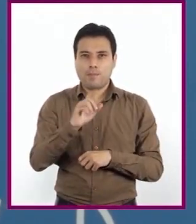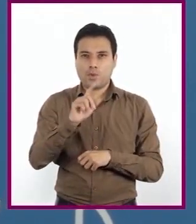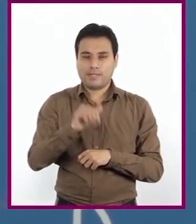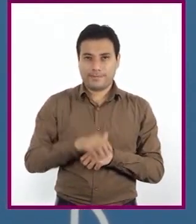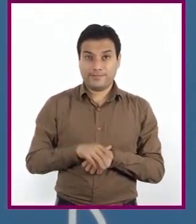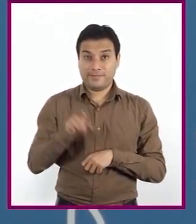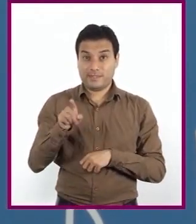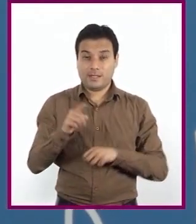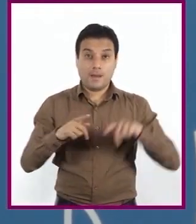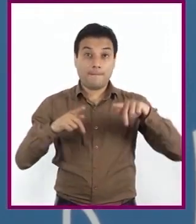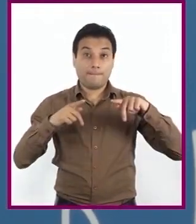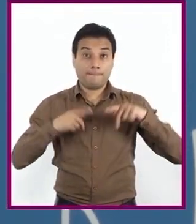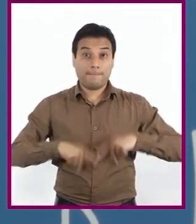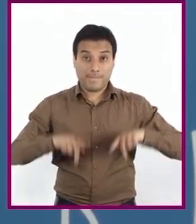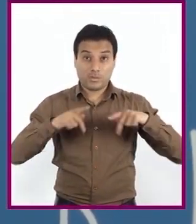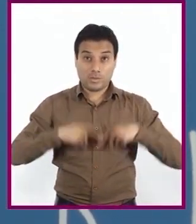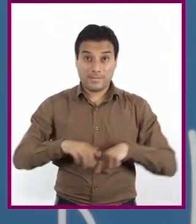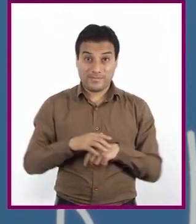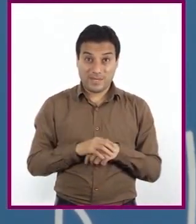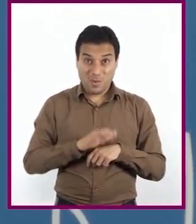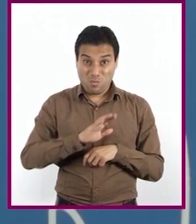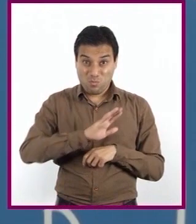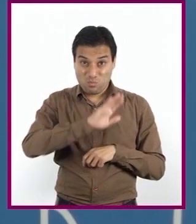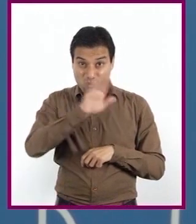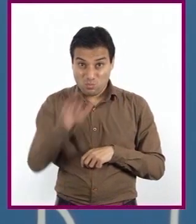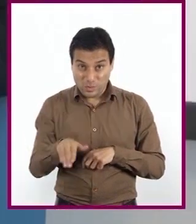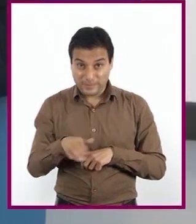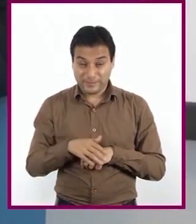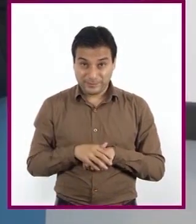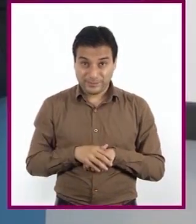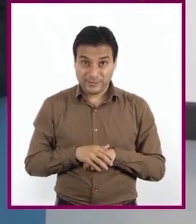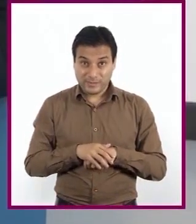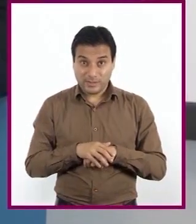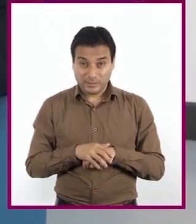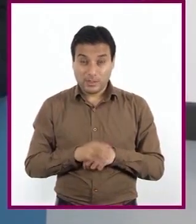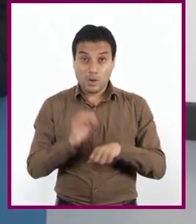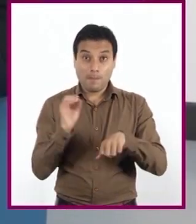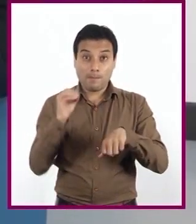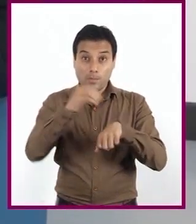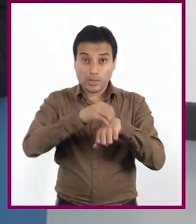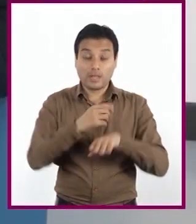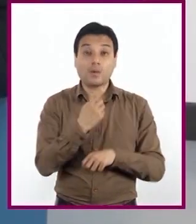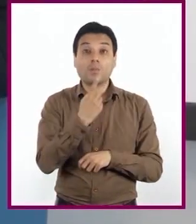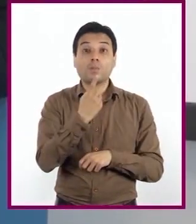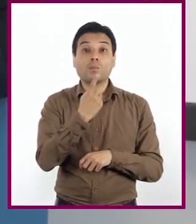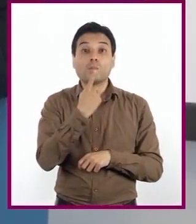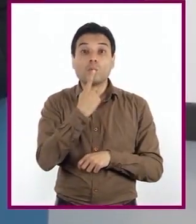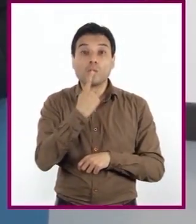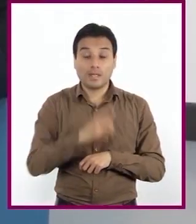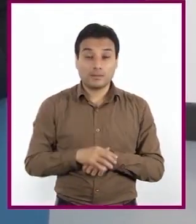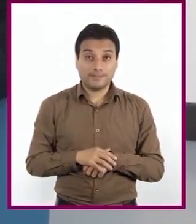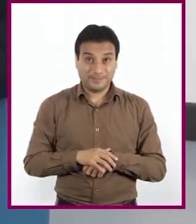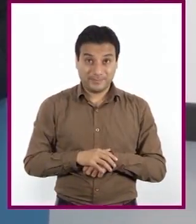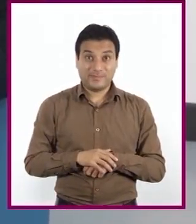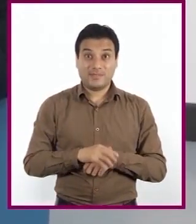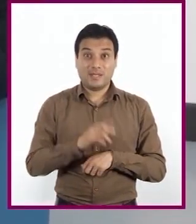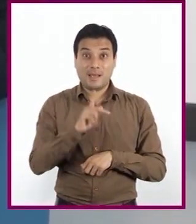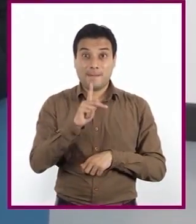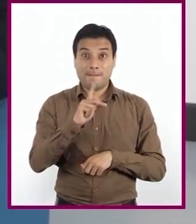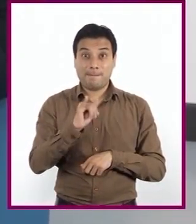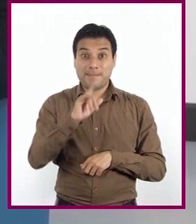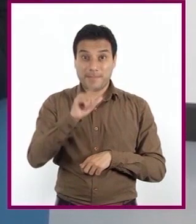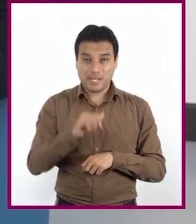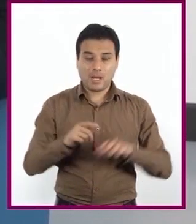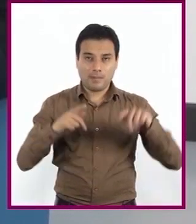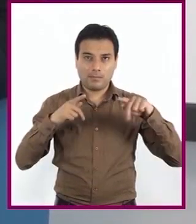boca de un cadáver de un asesino recién ejecutado. El experimento era público y dejó atónitos a todos